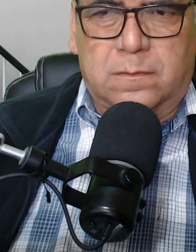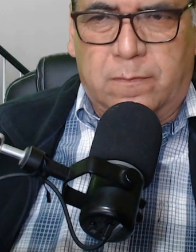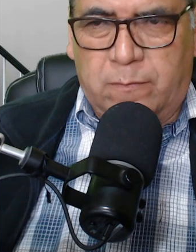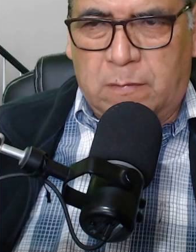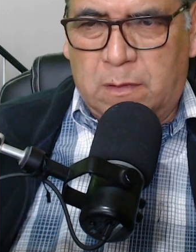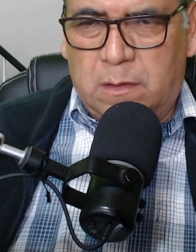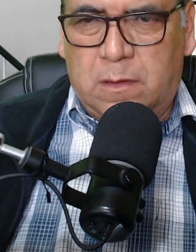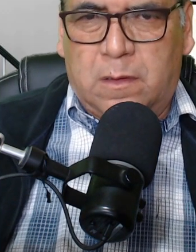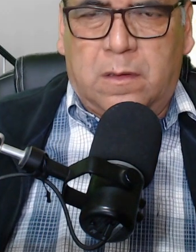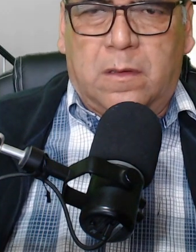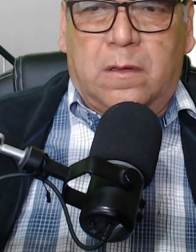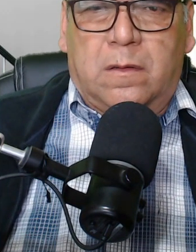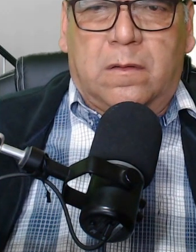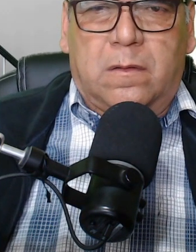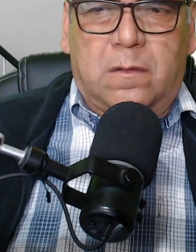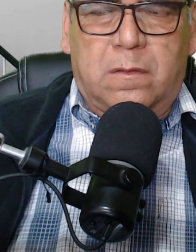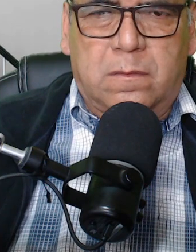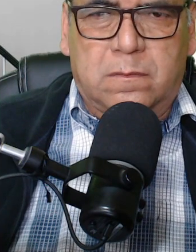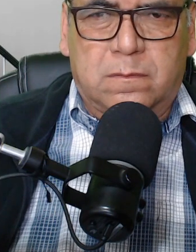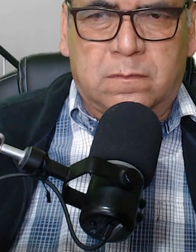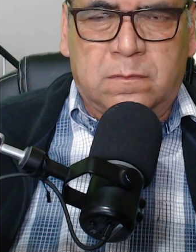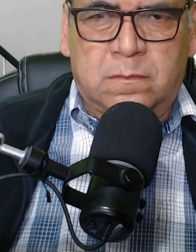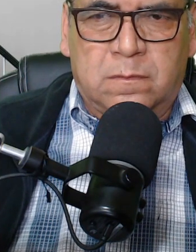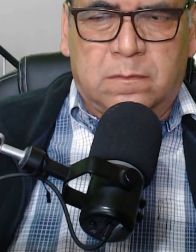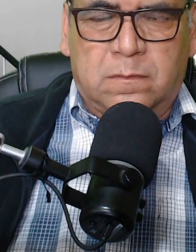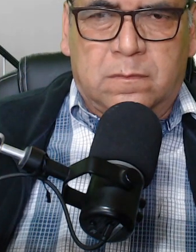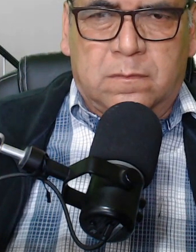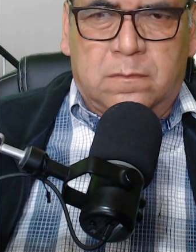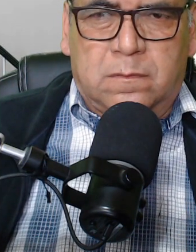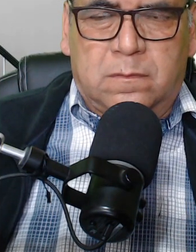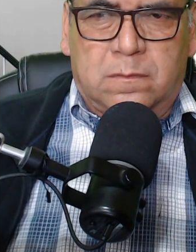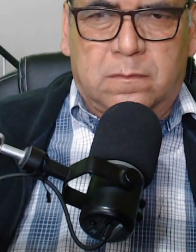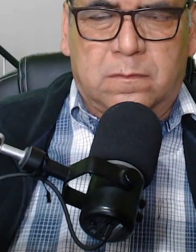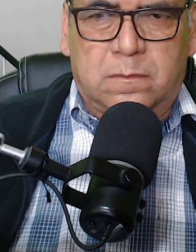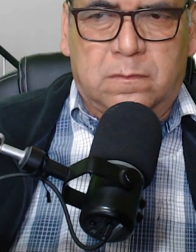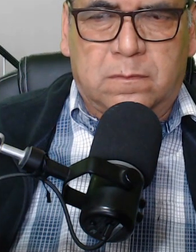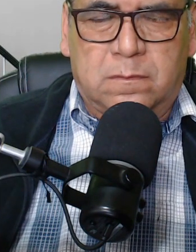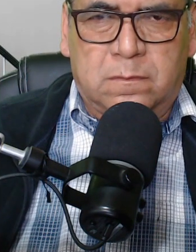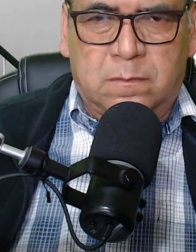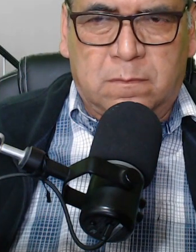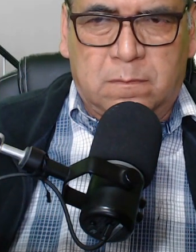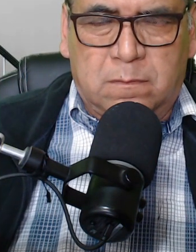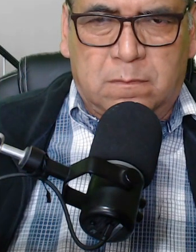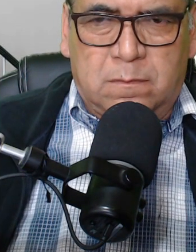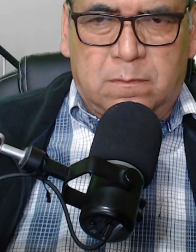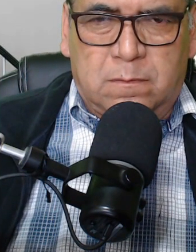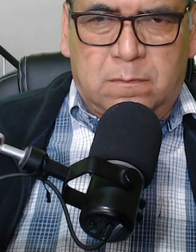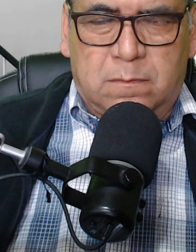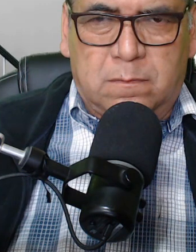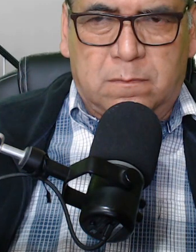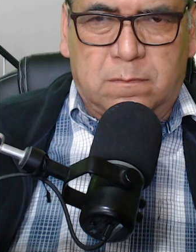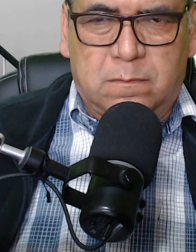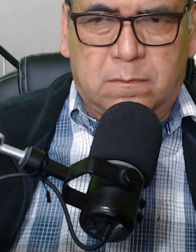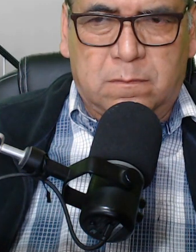se hizo la modificación a la ley de la industria eléctrica, que está en amparo, y ahora esta propuesta